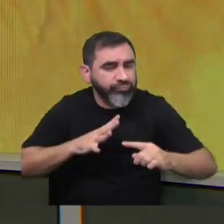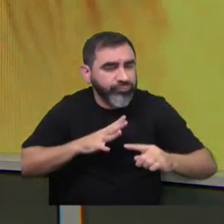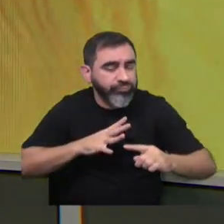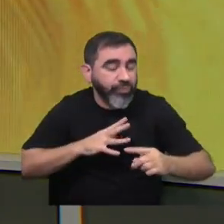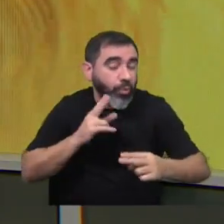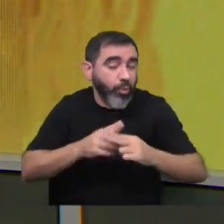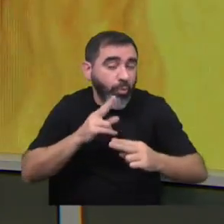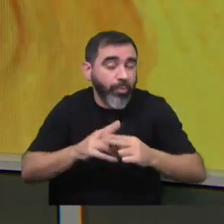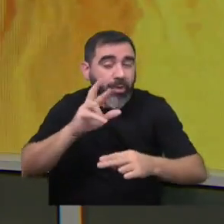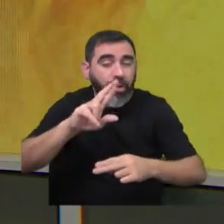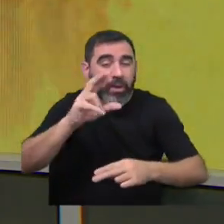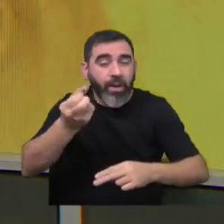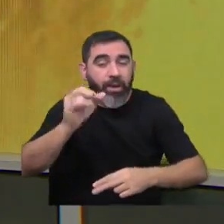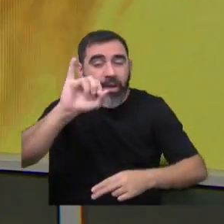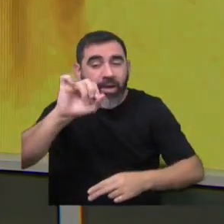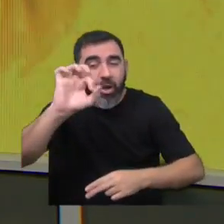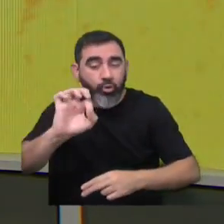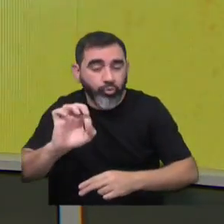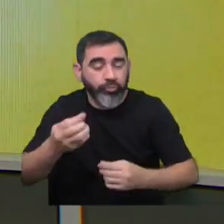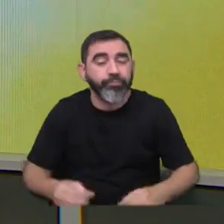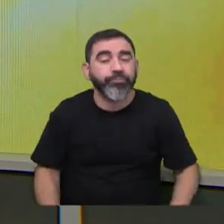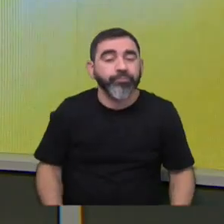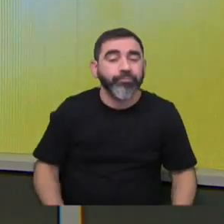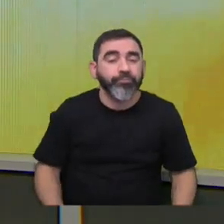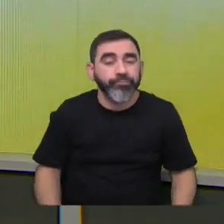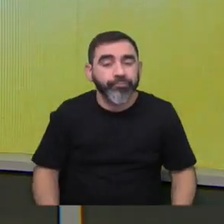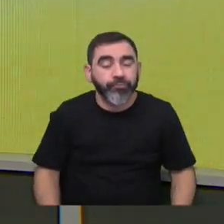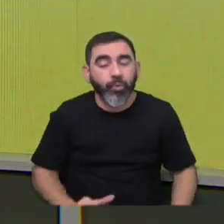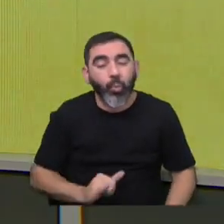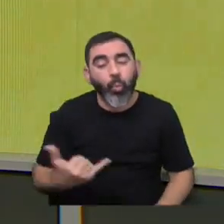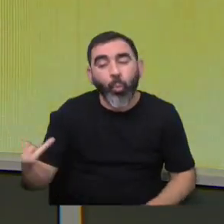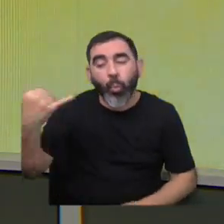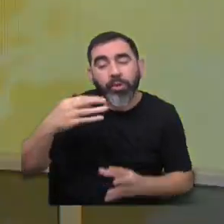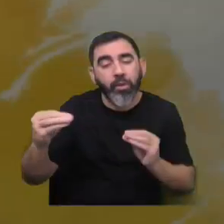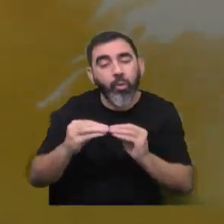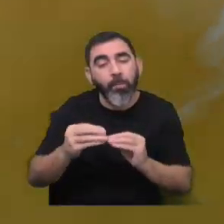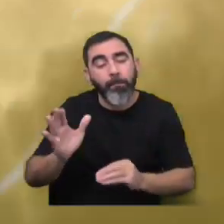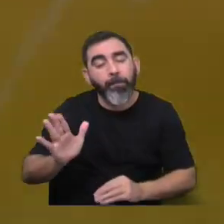solemos llamar como rayos o relámpagos? Bueno, nos lo cuenta Alexandra.